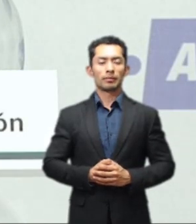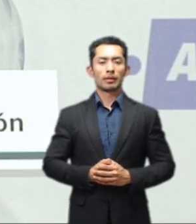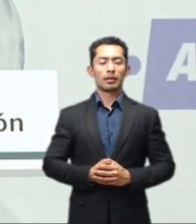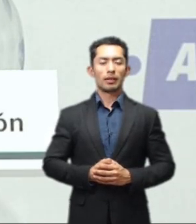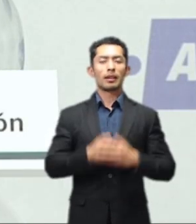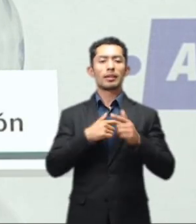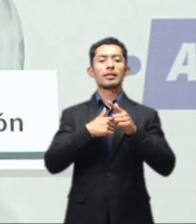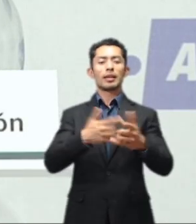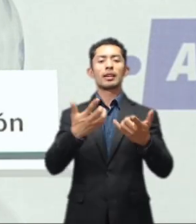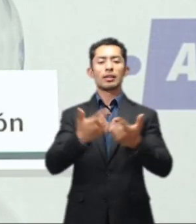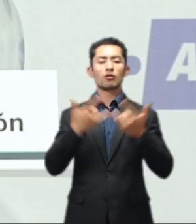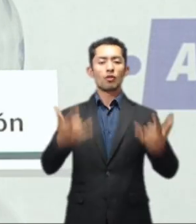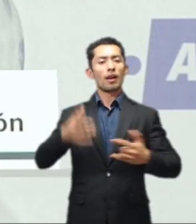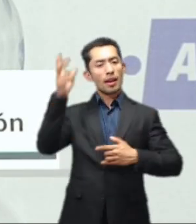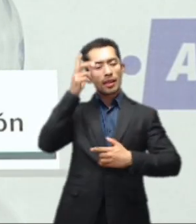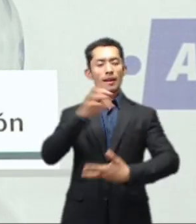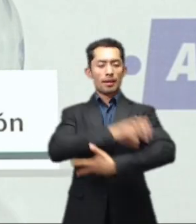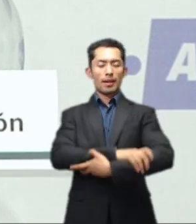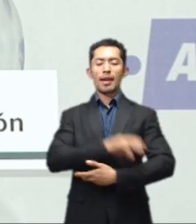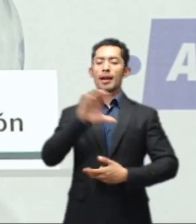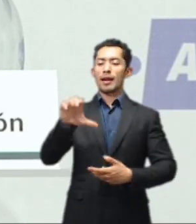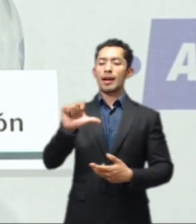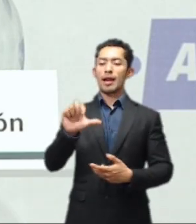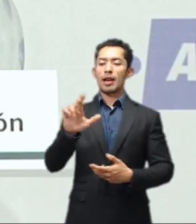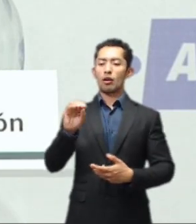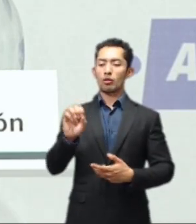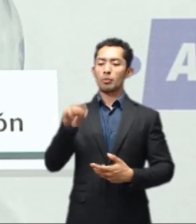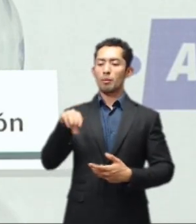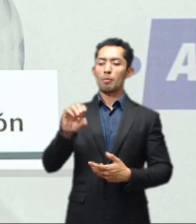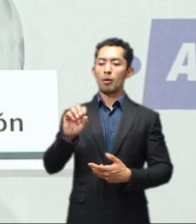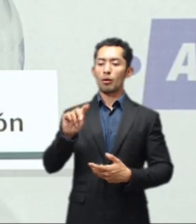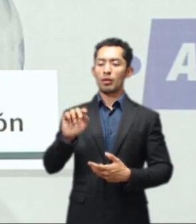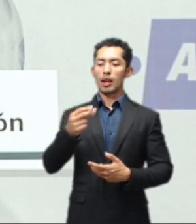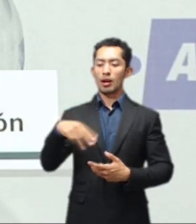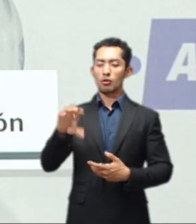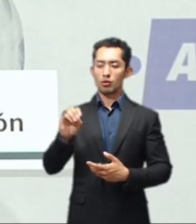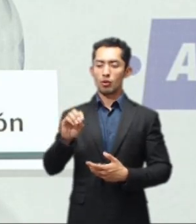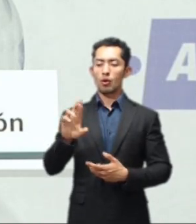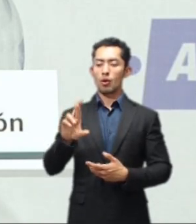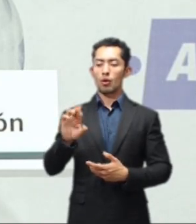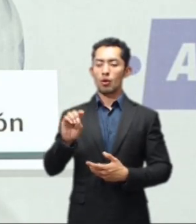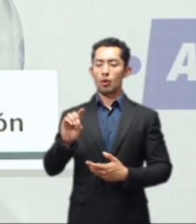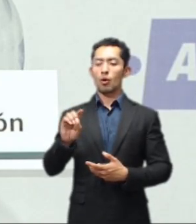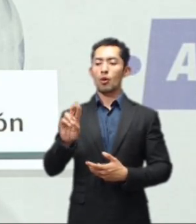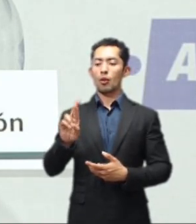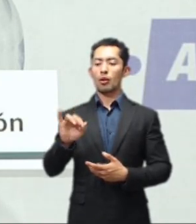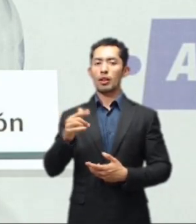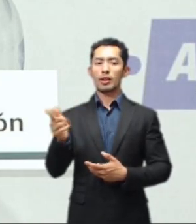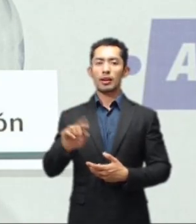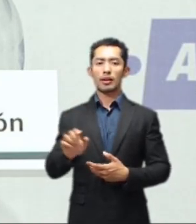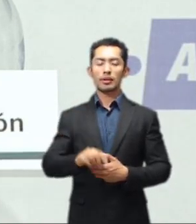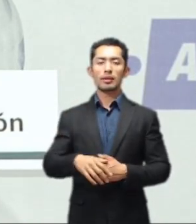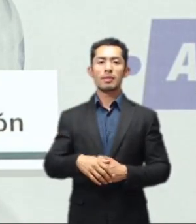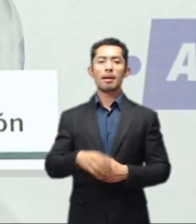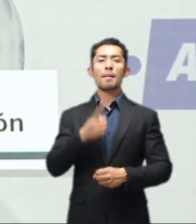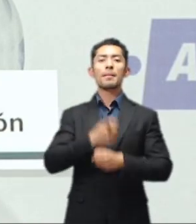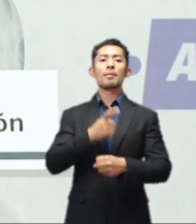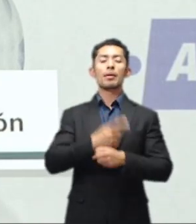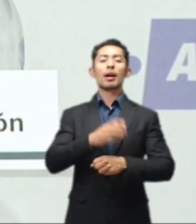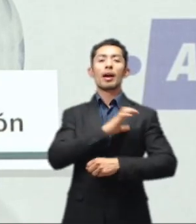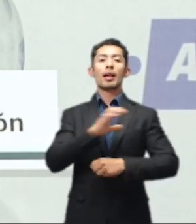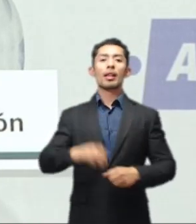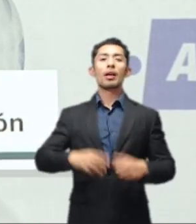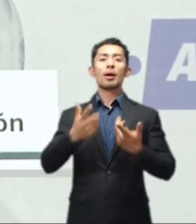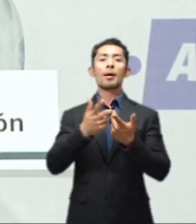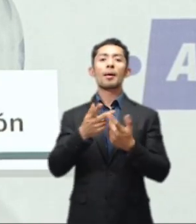Seguiremos haciendo historia en Hidalgo Carlos Montaño Rodríguez este Me comentan que va a primor el candidato del partido